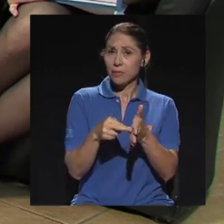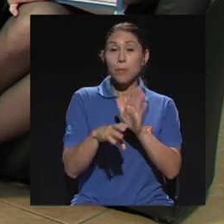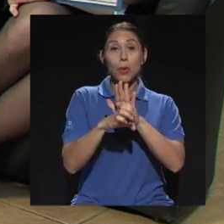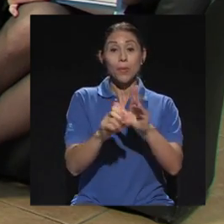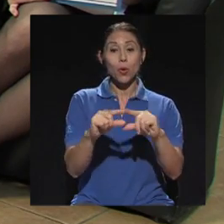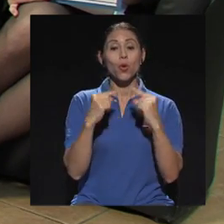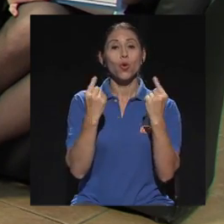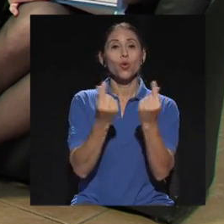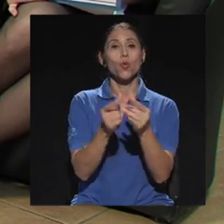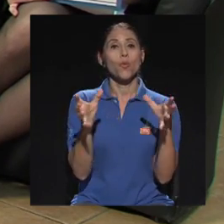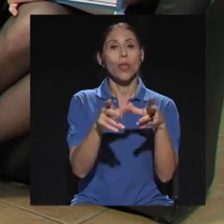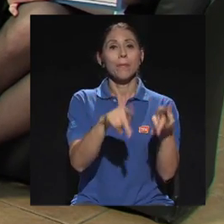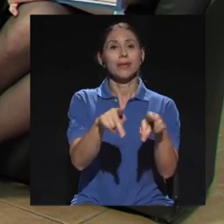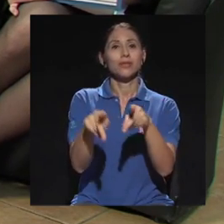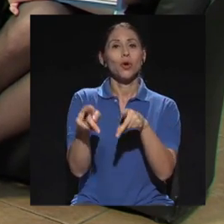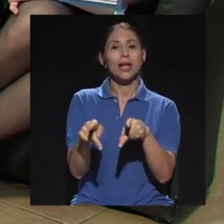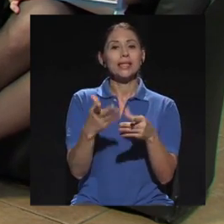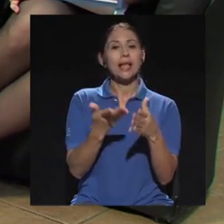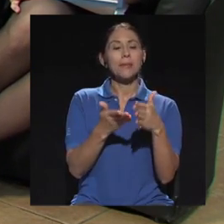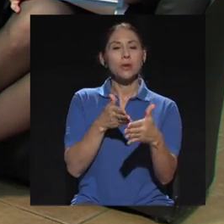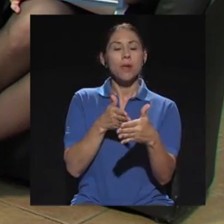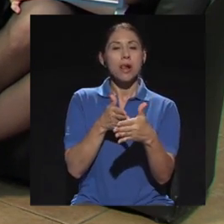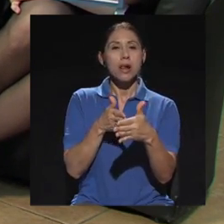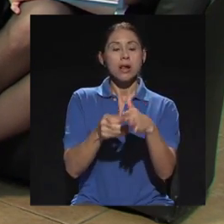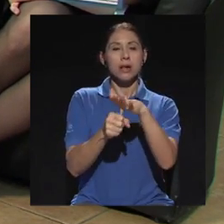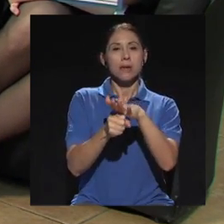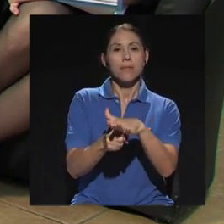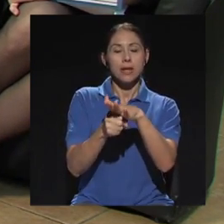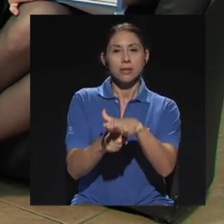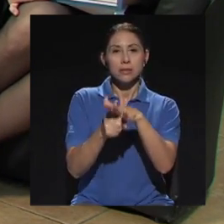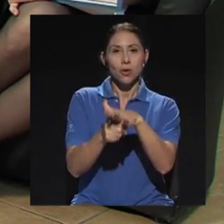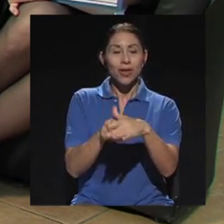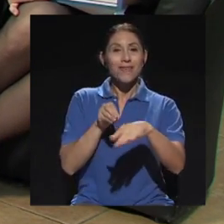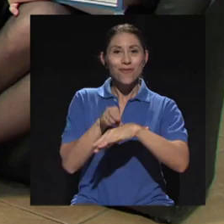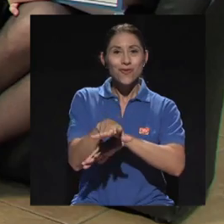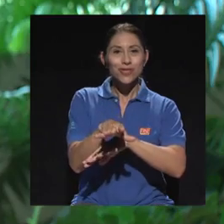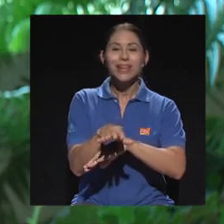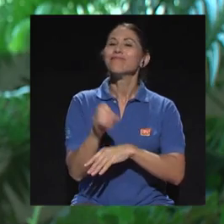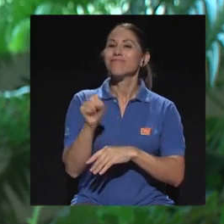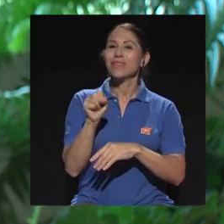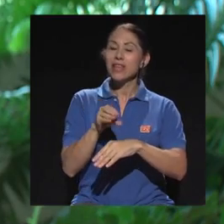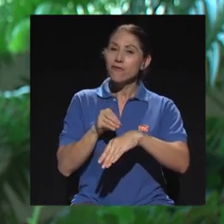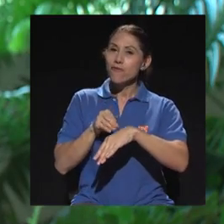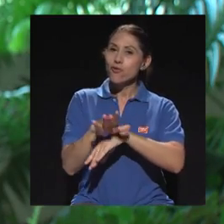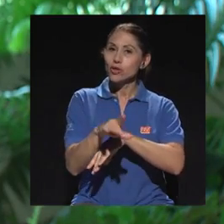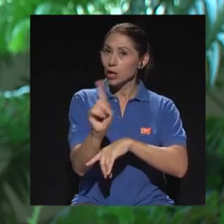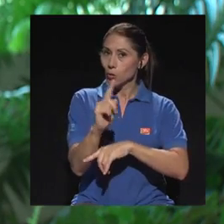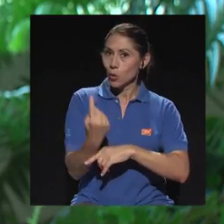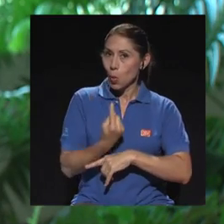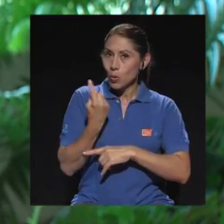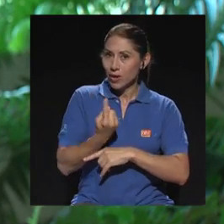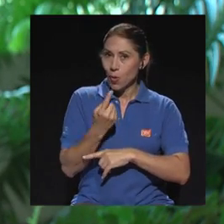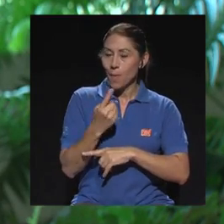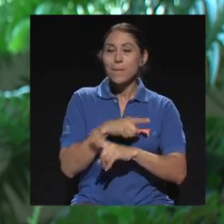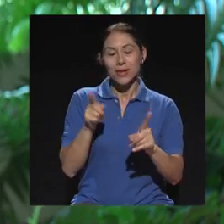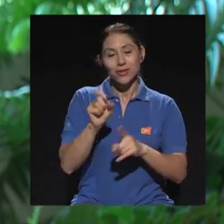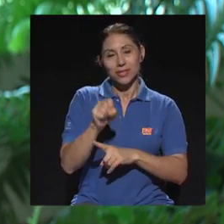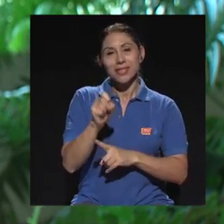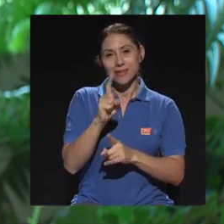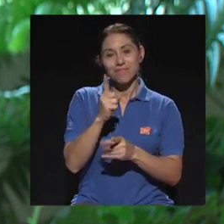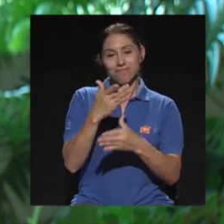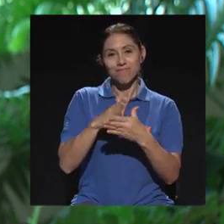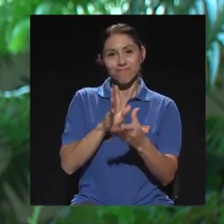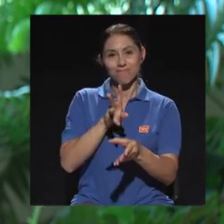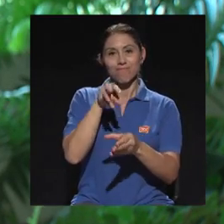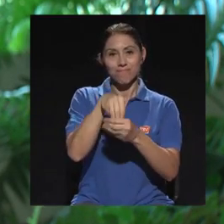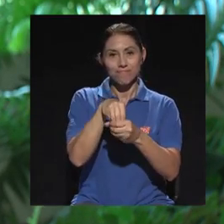que la presión de grupo influye definitivamente. Influye, no es el único factor, pero sí es uno de los factores, ¿verdad?